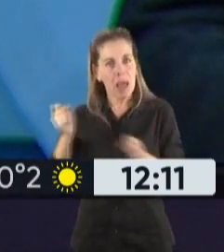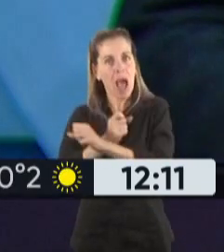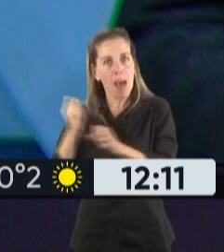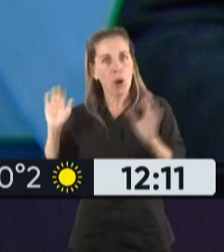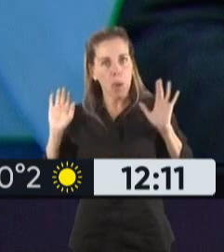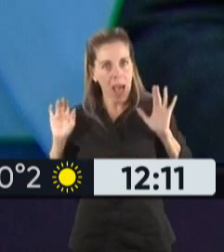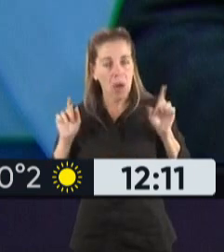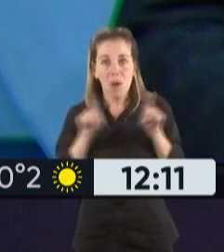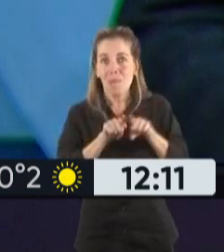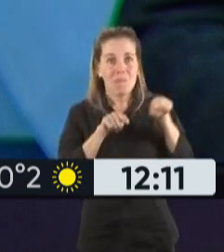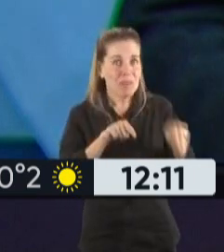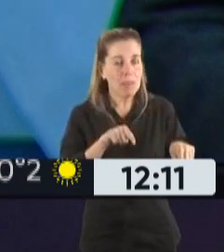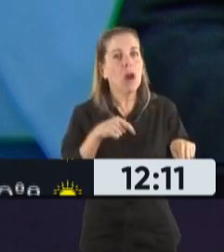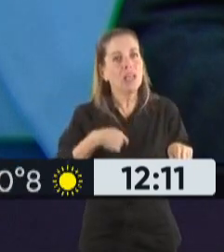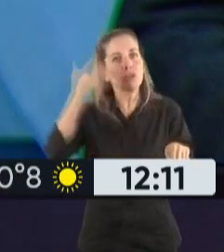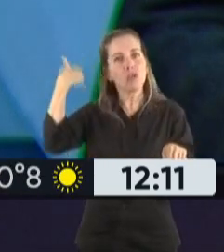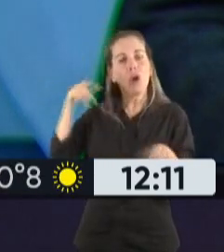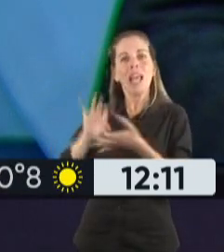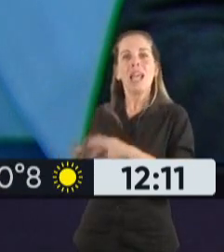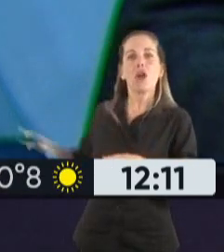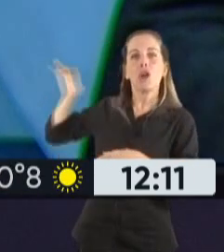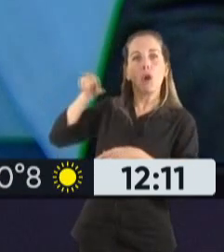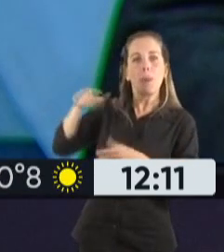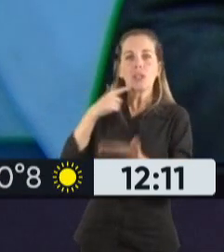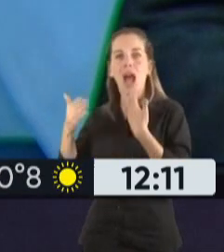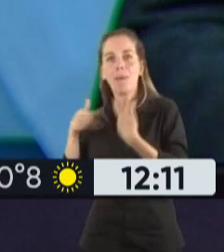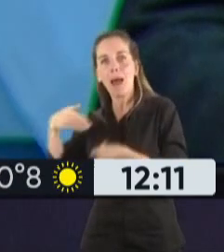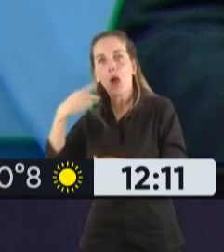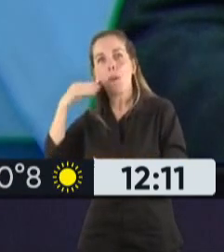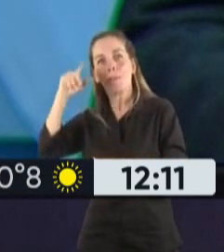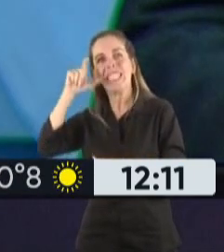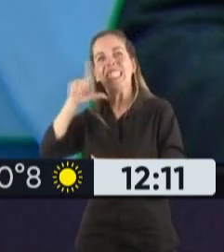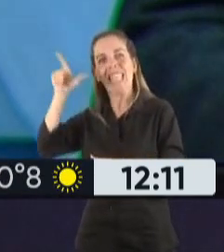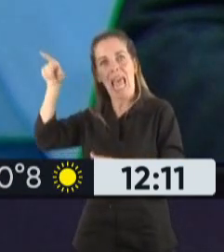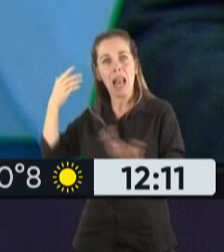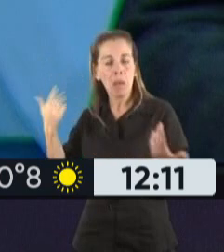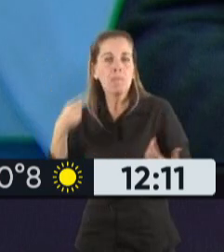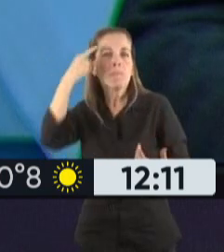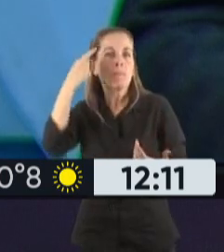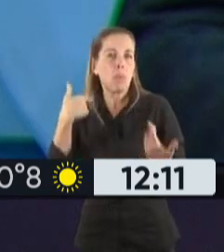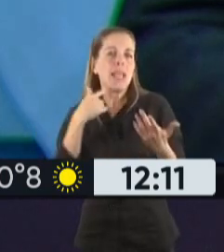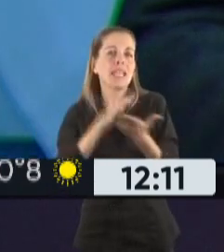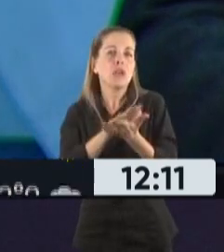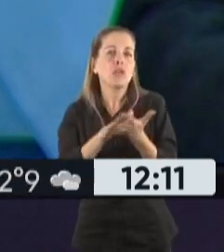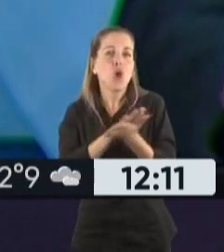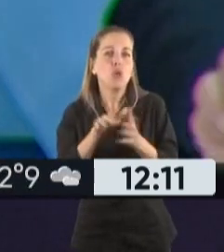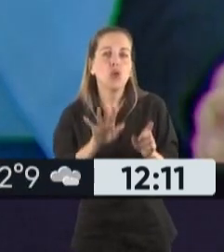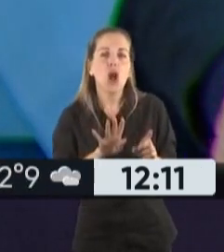Y eso mismo, yo el otro día lo hablaba en la Unión Europea con Michel, mirá si eso no podría ser una solución para